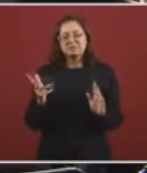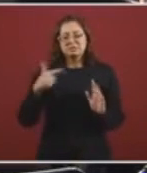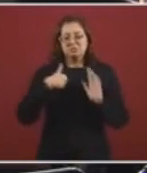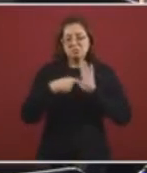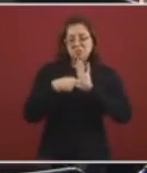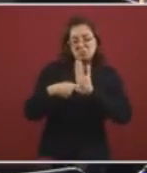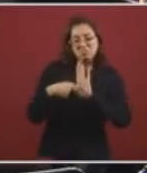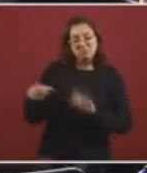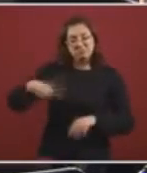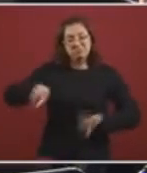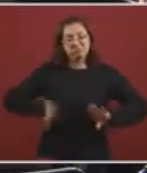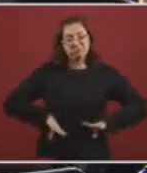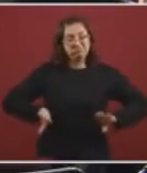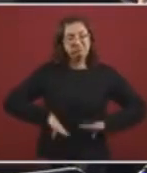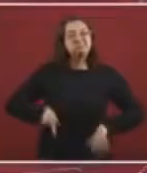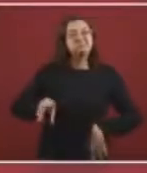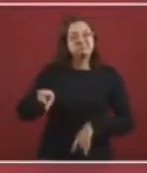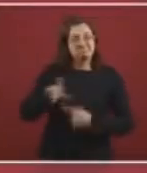el cobre,